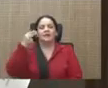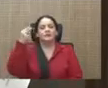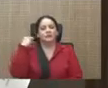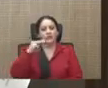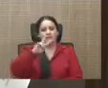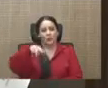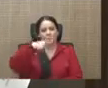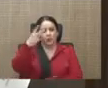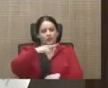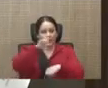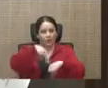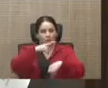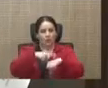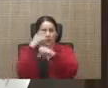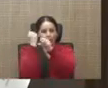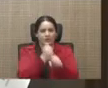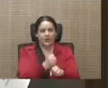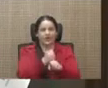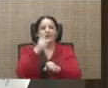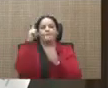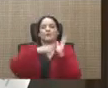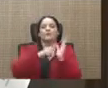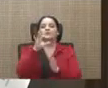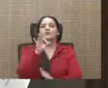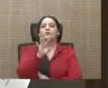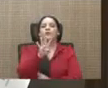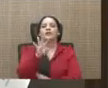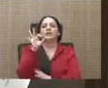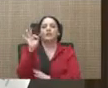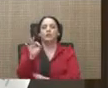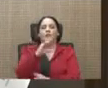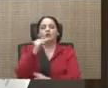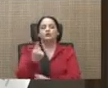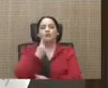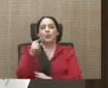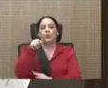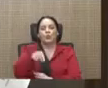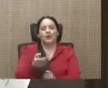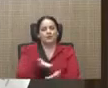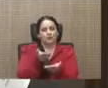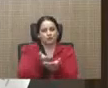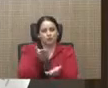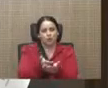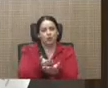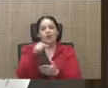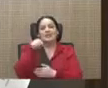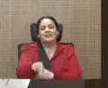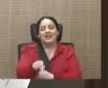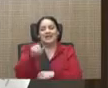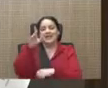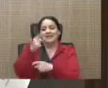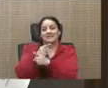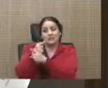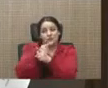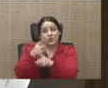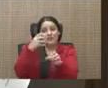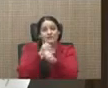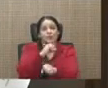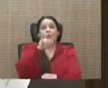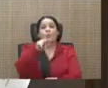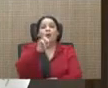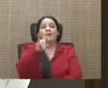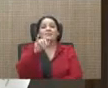Segunda República, fundada en 1949, solo una moción de censura se aprobó justamente a Juan Diego Castro por el